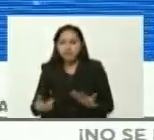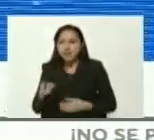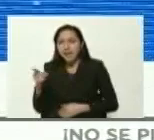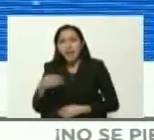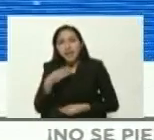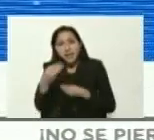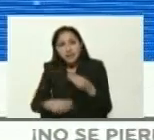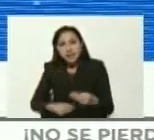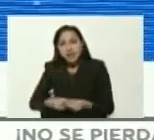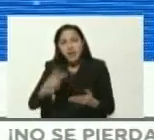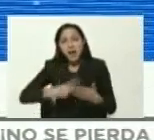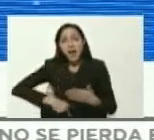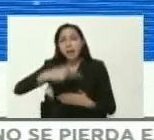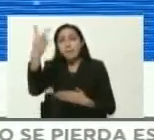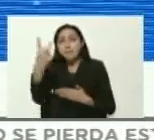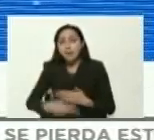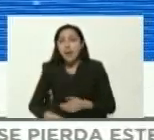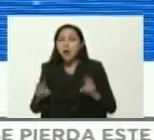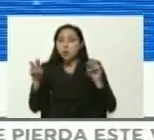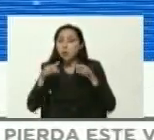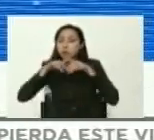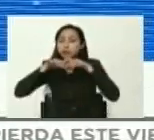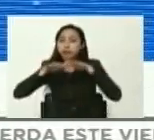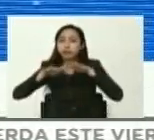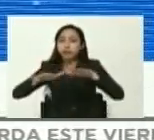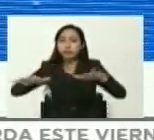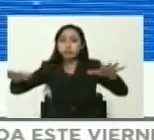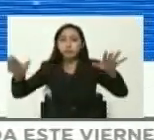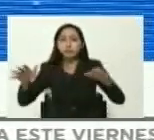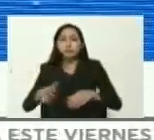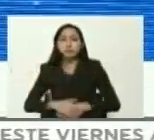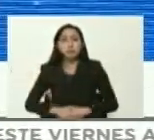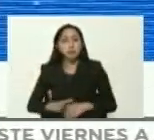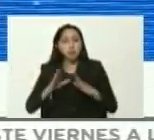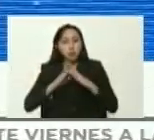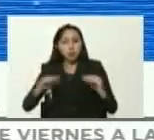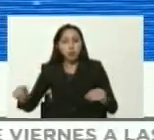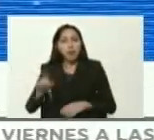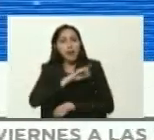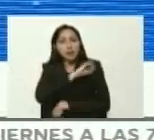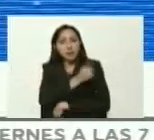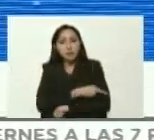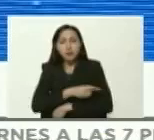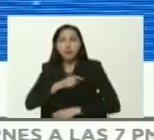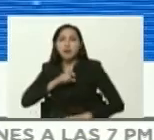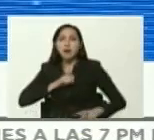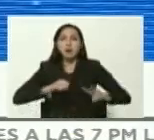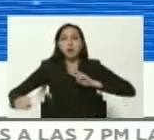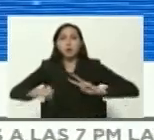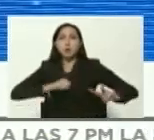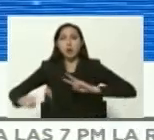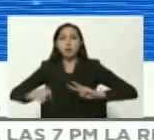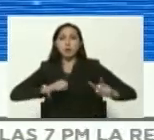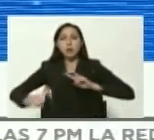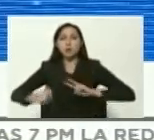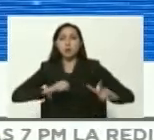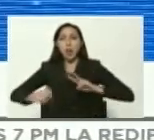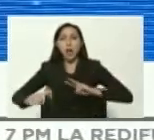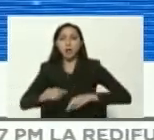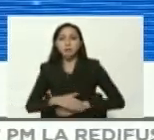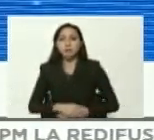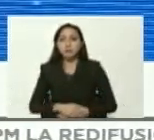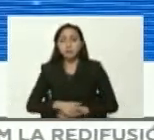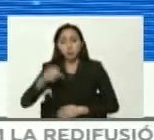diseñara un plan de nuevo despliegue de todas las fuerzas del movimiento Somos Venezuela, y